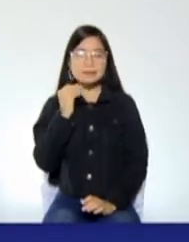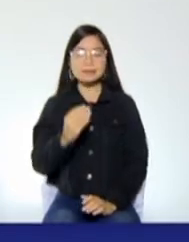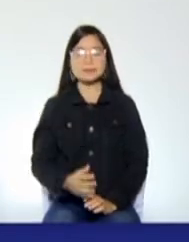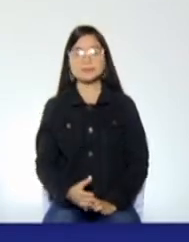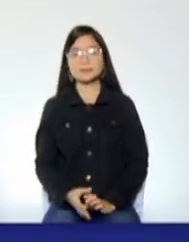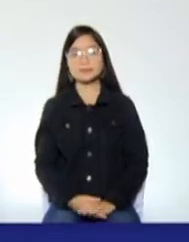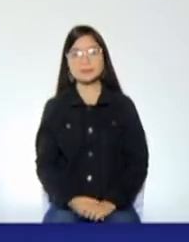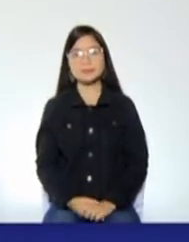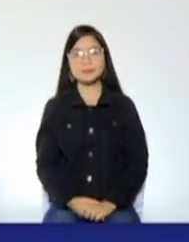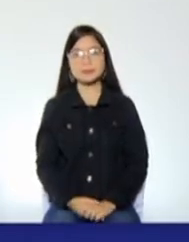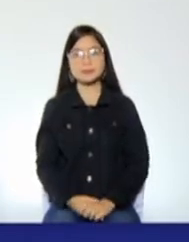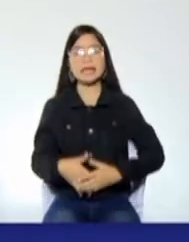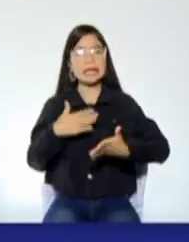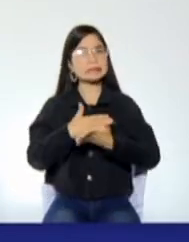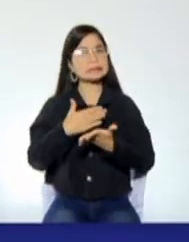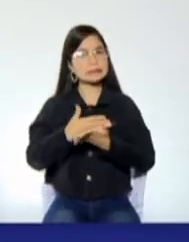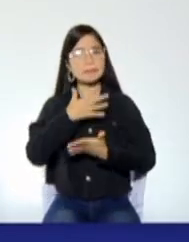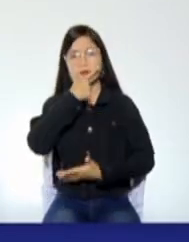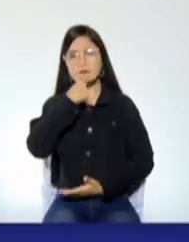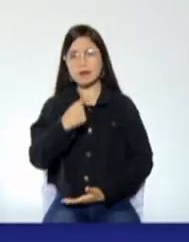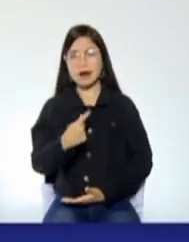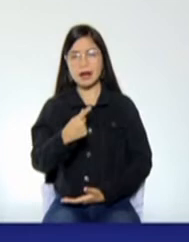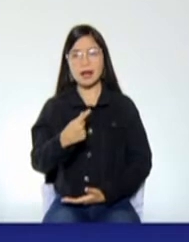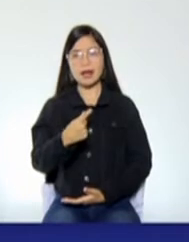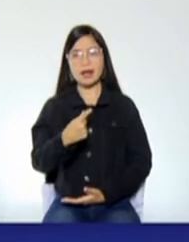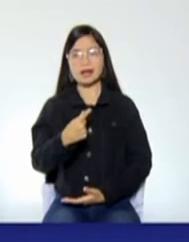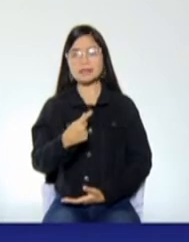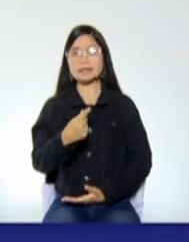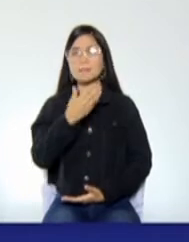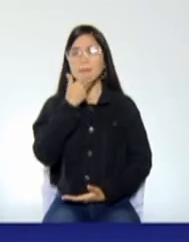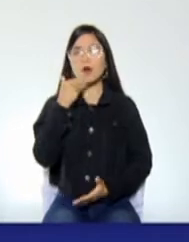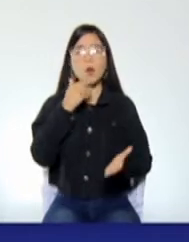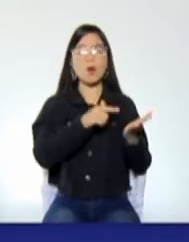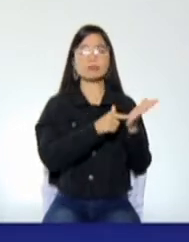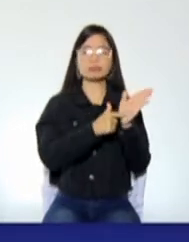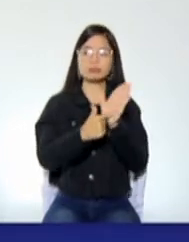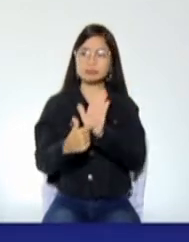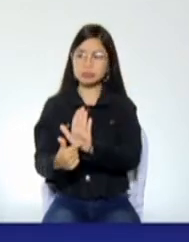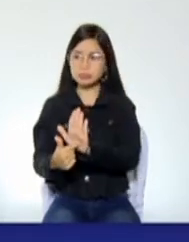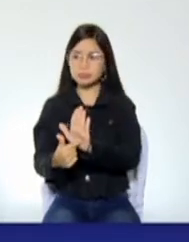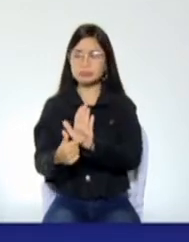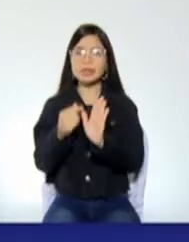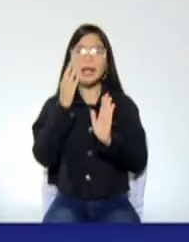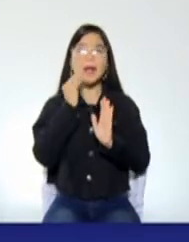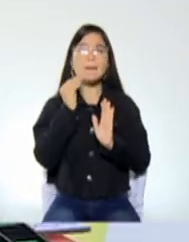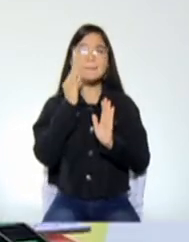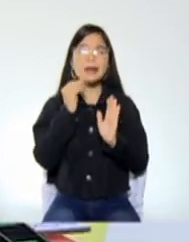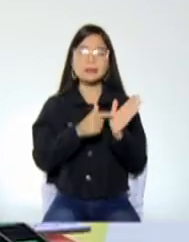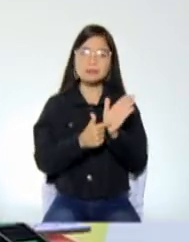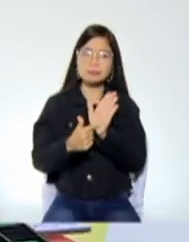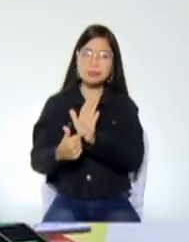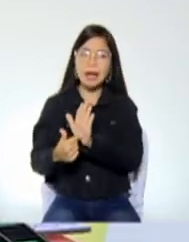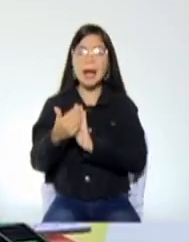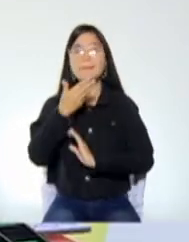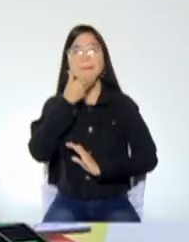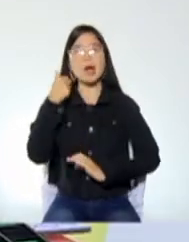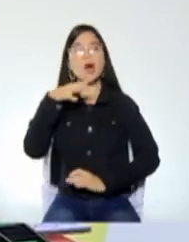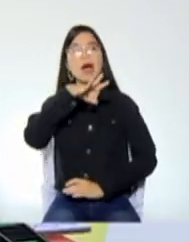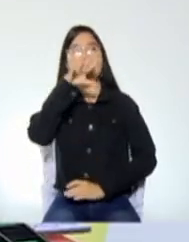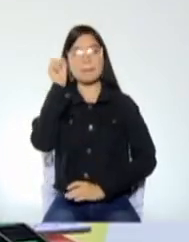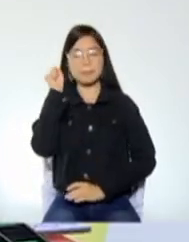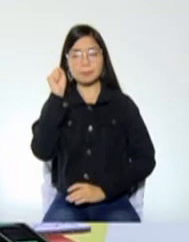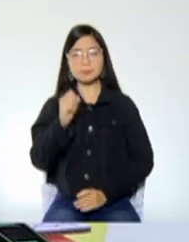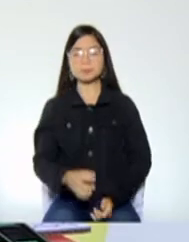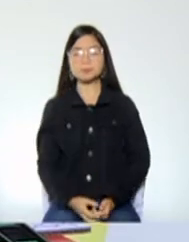cotidianidad, siempre será beneficioso para nuestra población. vamos a hablar ahora, por ejemplo, de